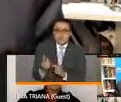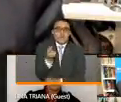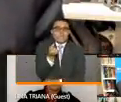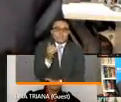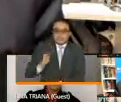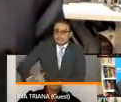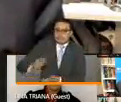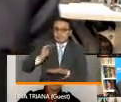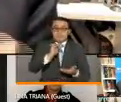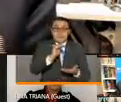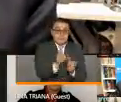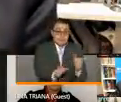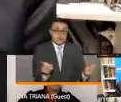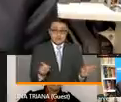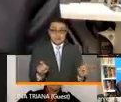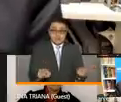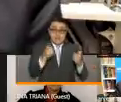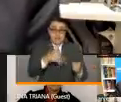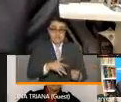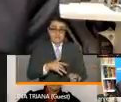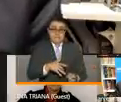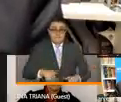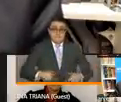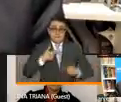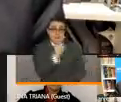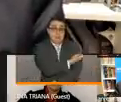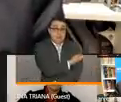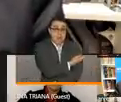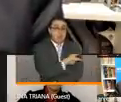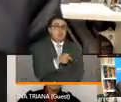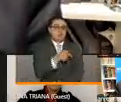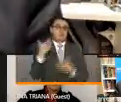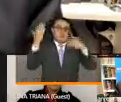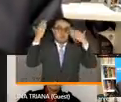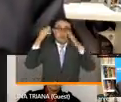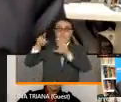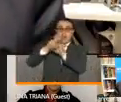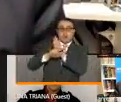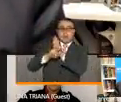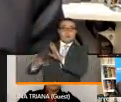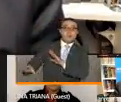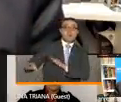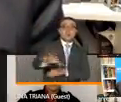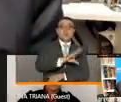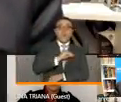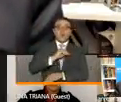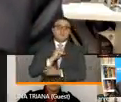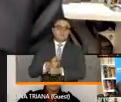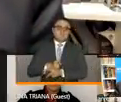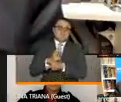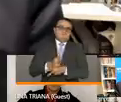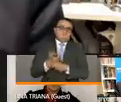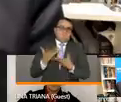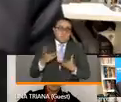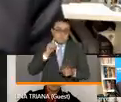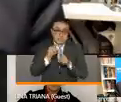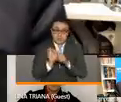vacuna para salvar vidas y las medidas de protección para todos, para que se pueda tener el virus bajo